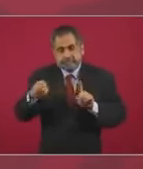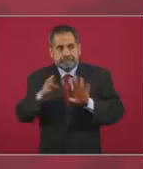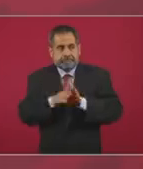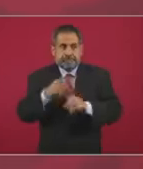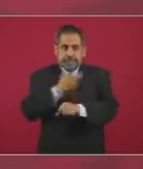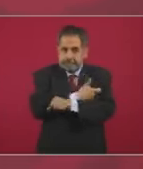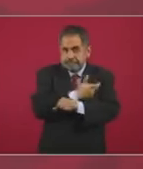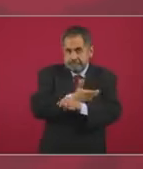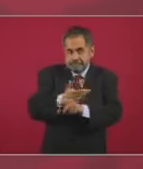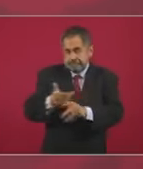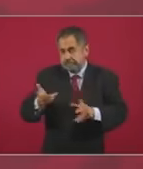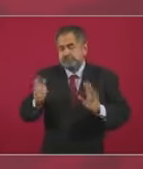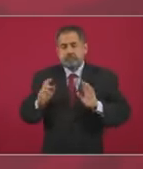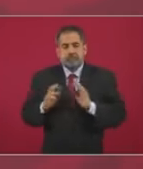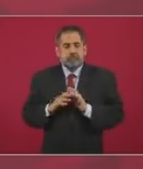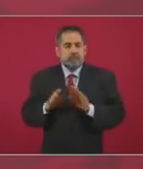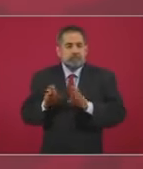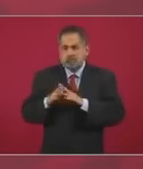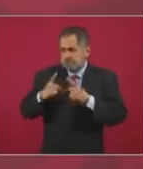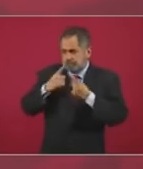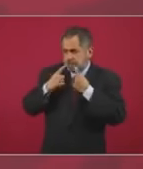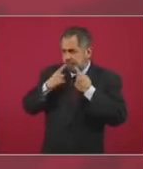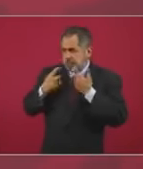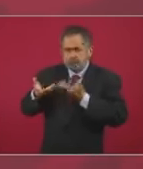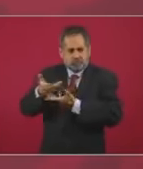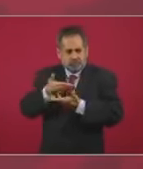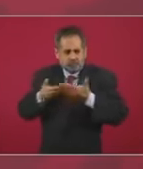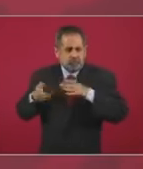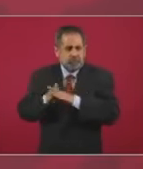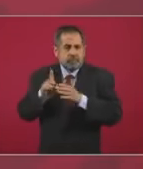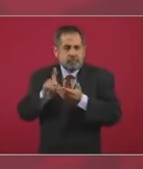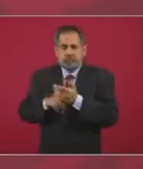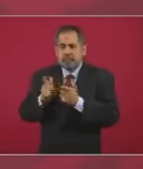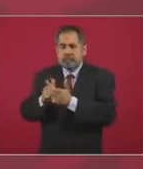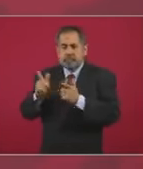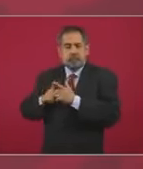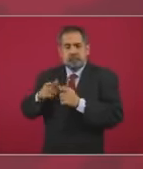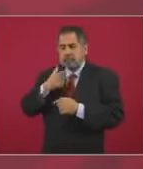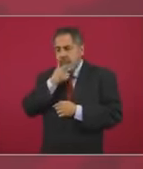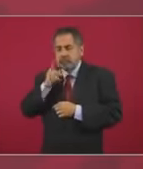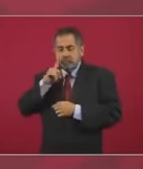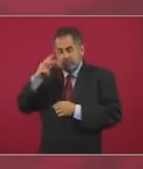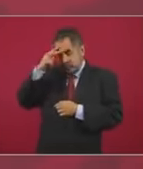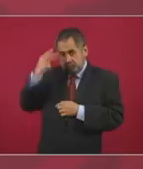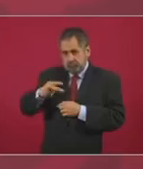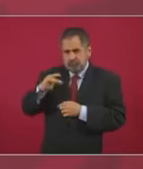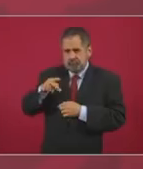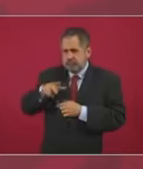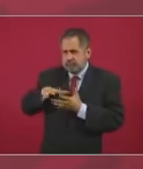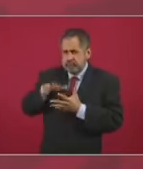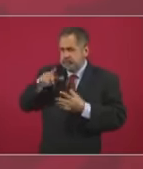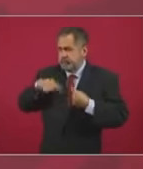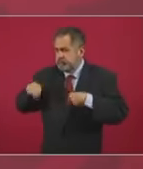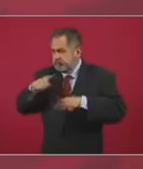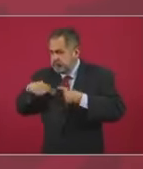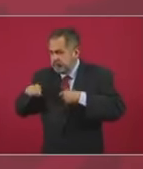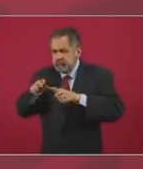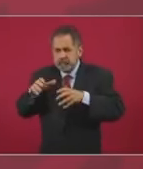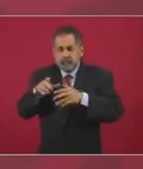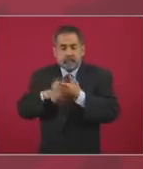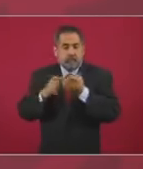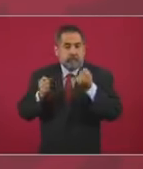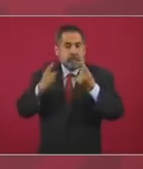que fue resultado del trabajo muy valioso de un grupo de mexicanas y mexicanos mayormente, aunque